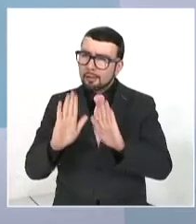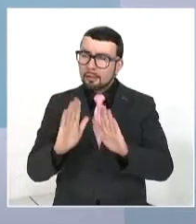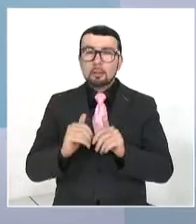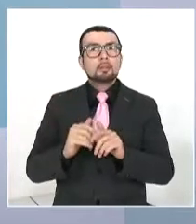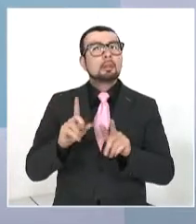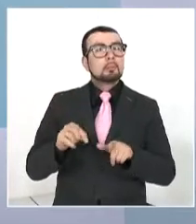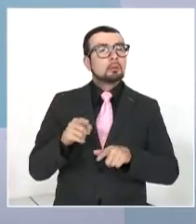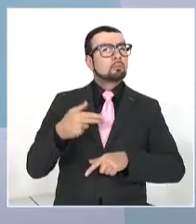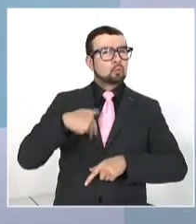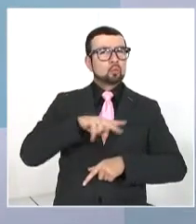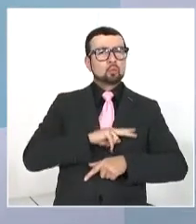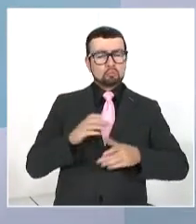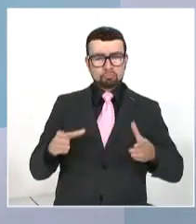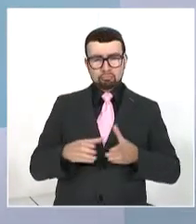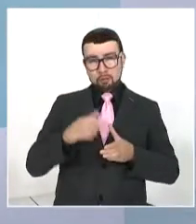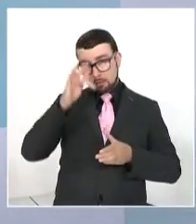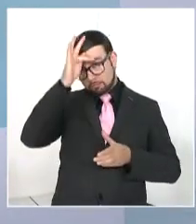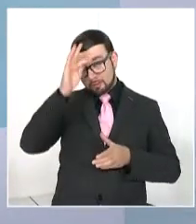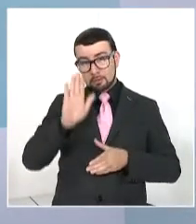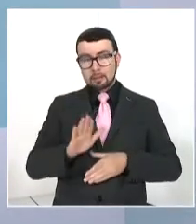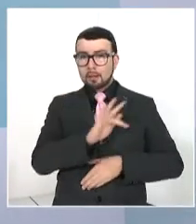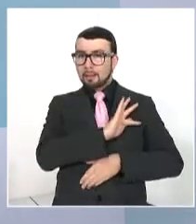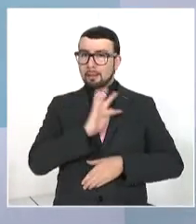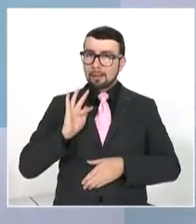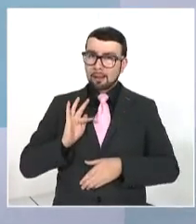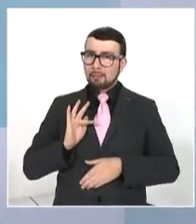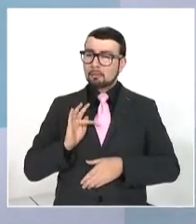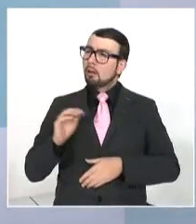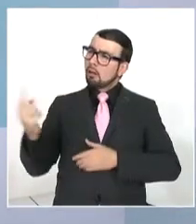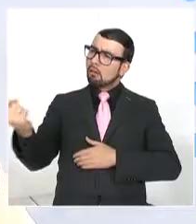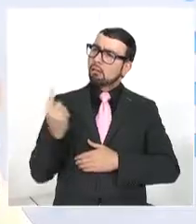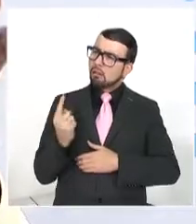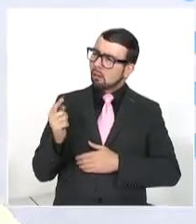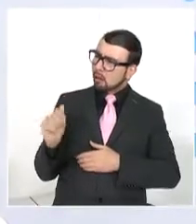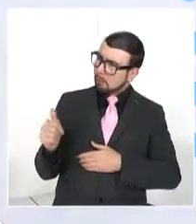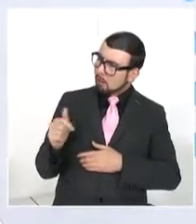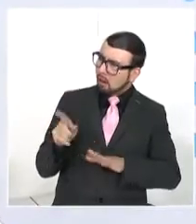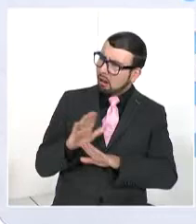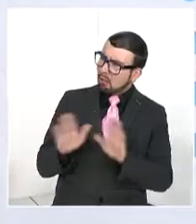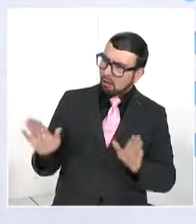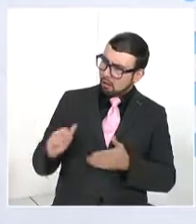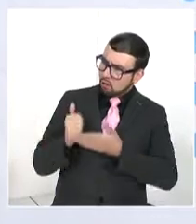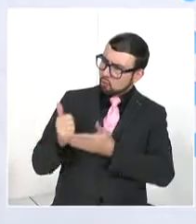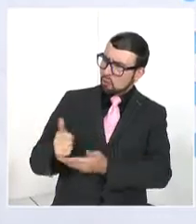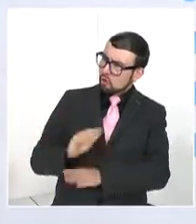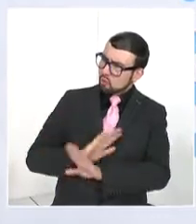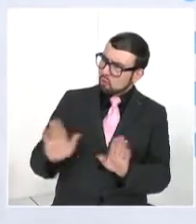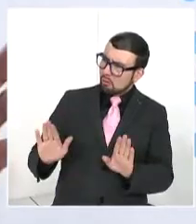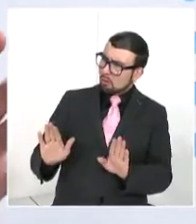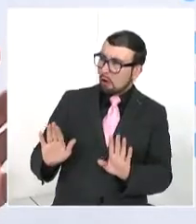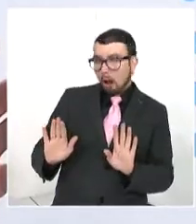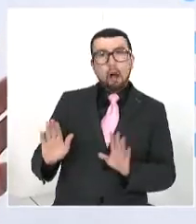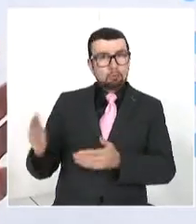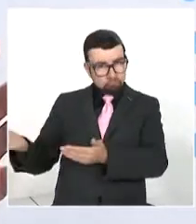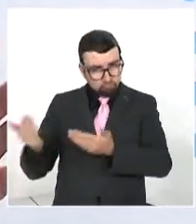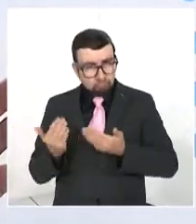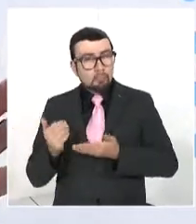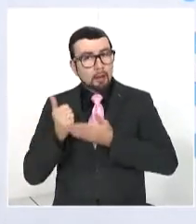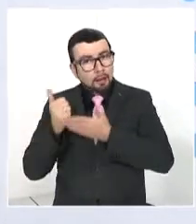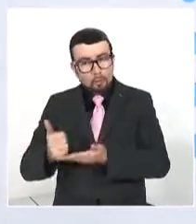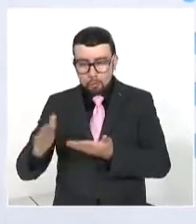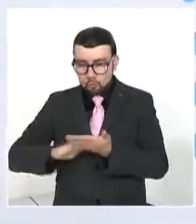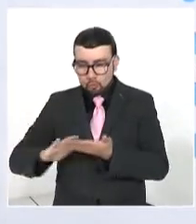a cabo nosotros en pacientes que le han dicho, ya no hay nada, desista, porque ya no tiene nada más que